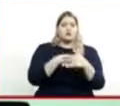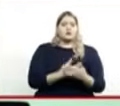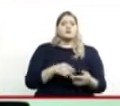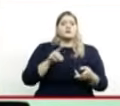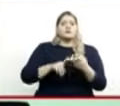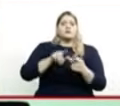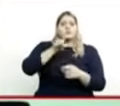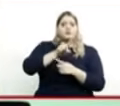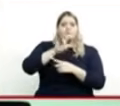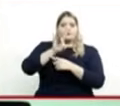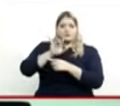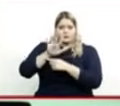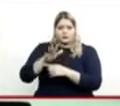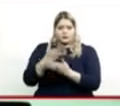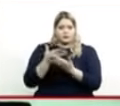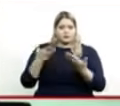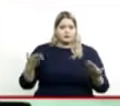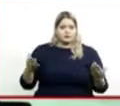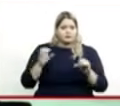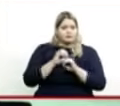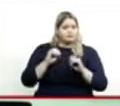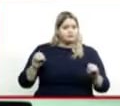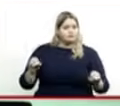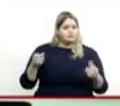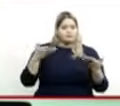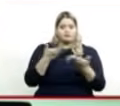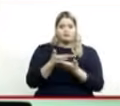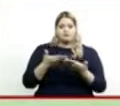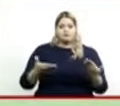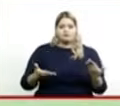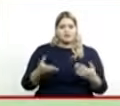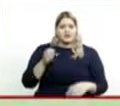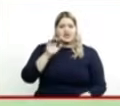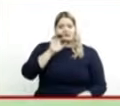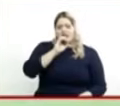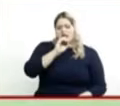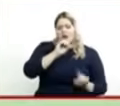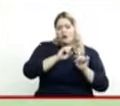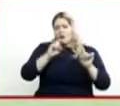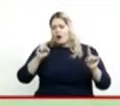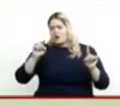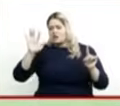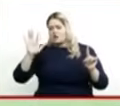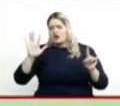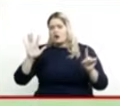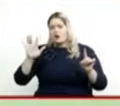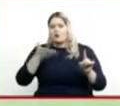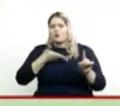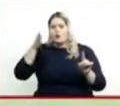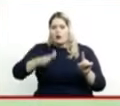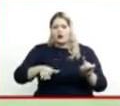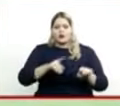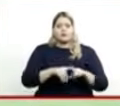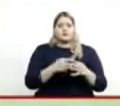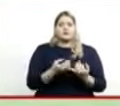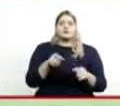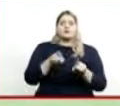185 registran incidencia de 0 a 5 homicidios. Las Fuerzas Armadas y Policía